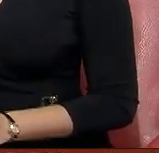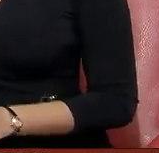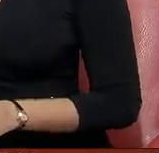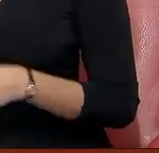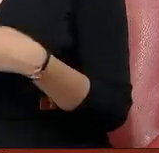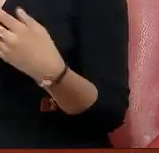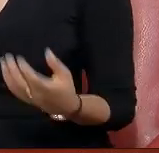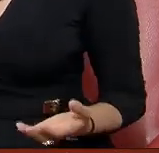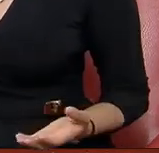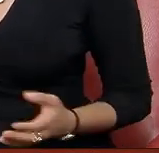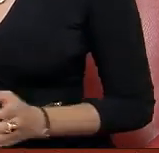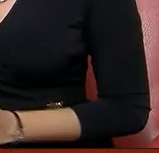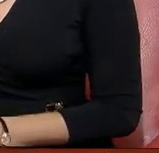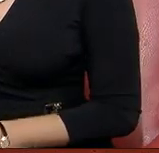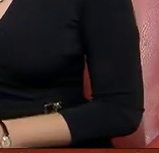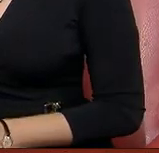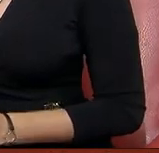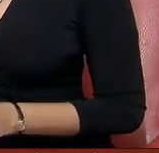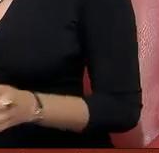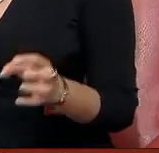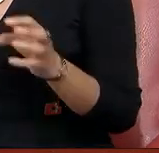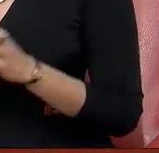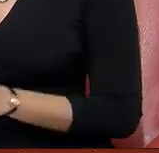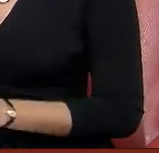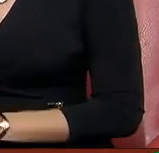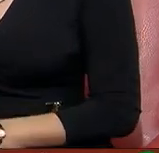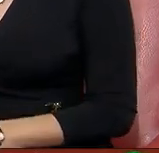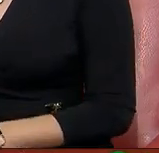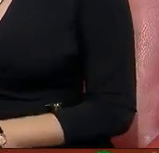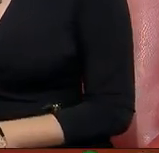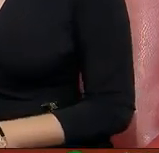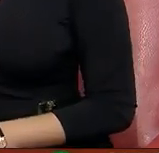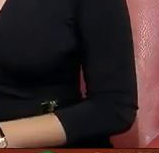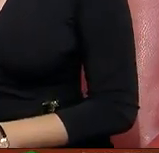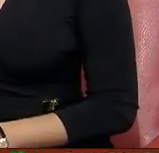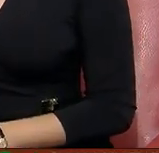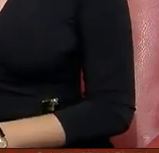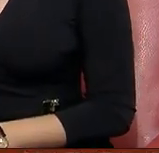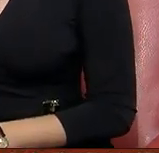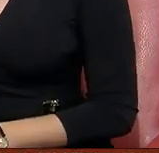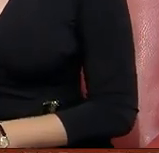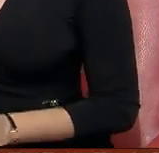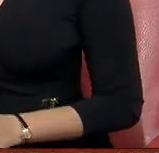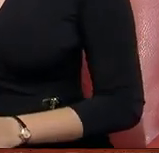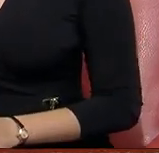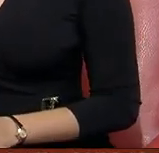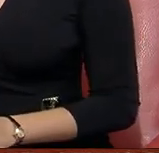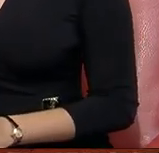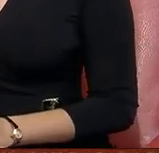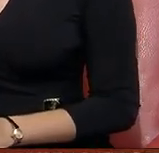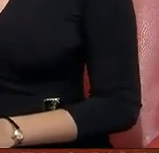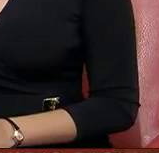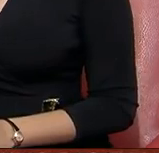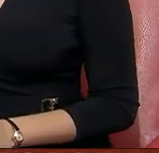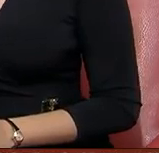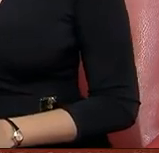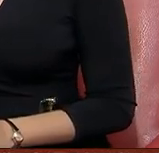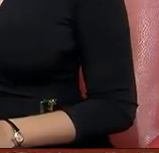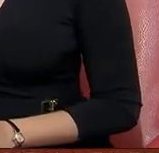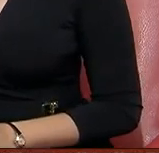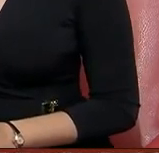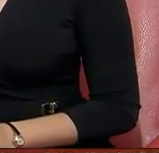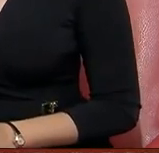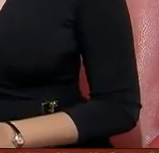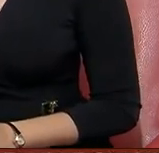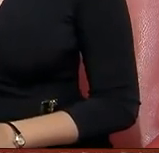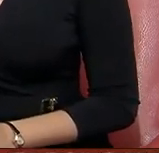Turquía. Incluso se habla de que muchos turcos recibieron mensajes de texto en sus teléfonos en los que se les pedía